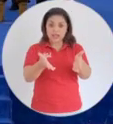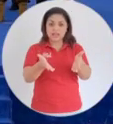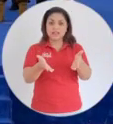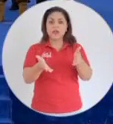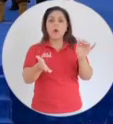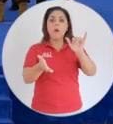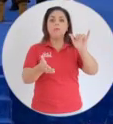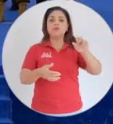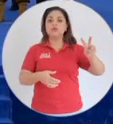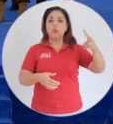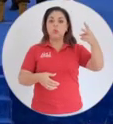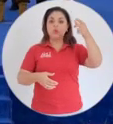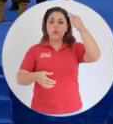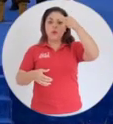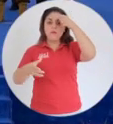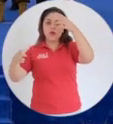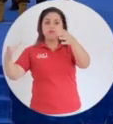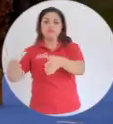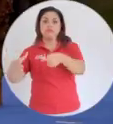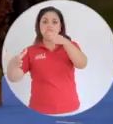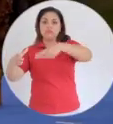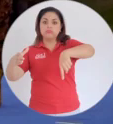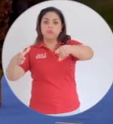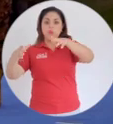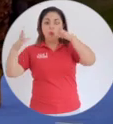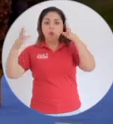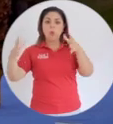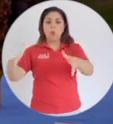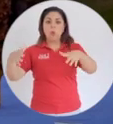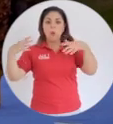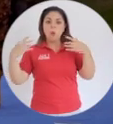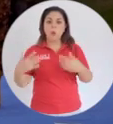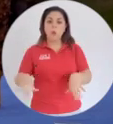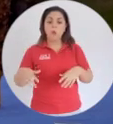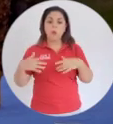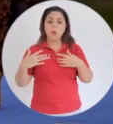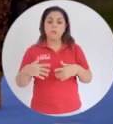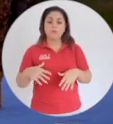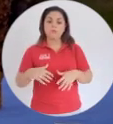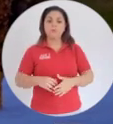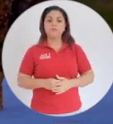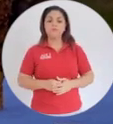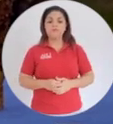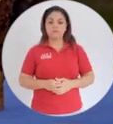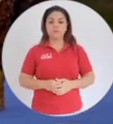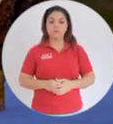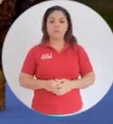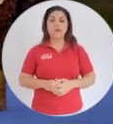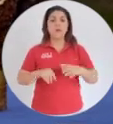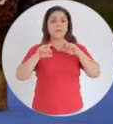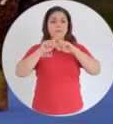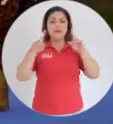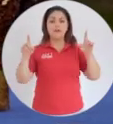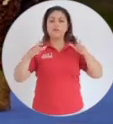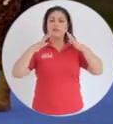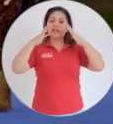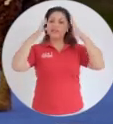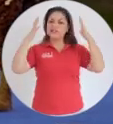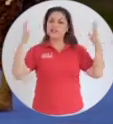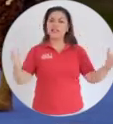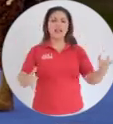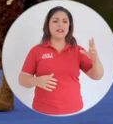El problema es que se ha hecho con la energía que seguramente era necesaria, pero con gran